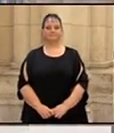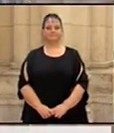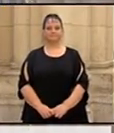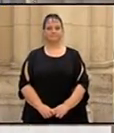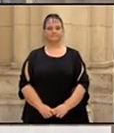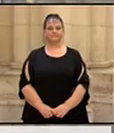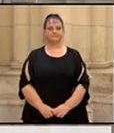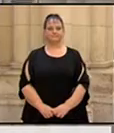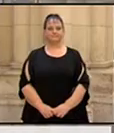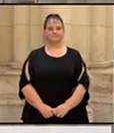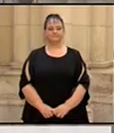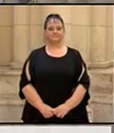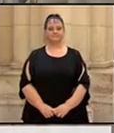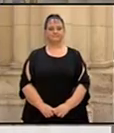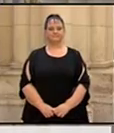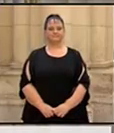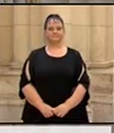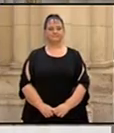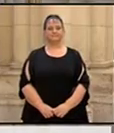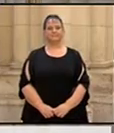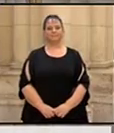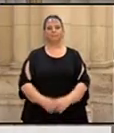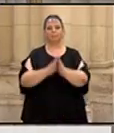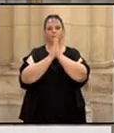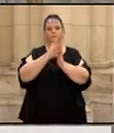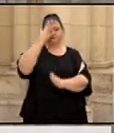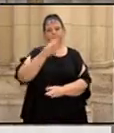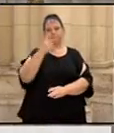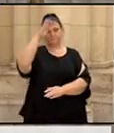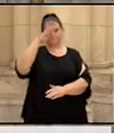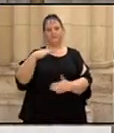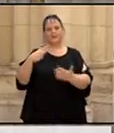Acabamos de escuchar la homilía de Creo Don Carlos. Creo en Dios, Padre Todopoderoso.